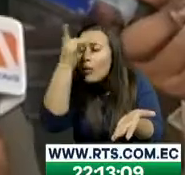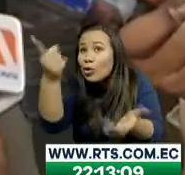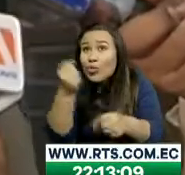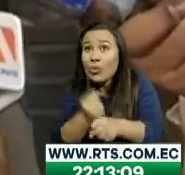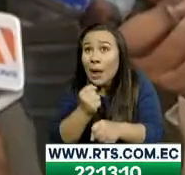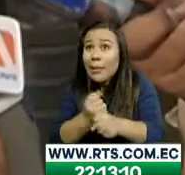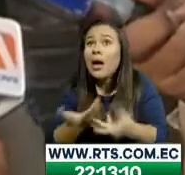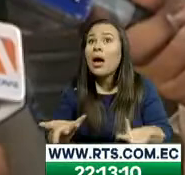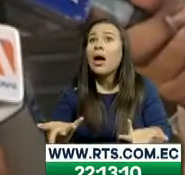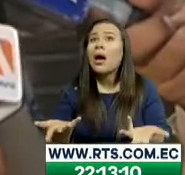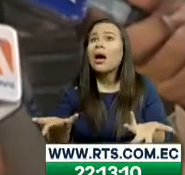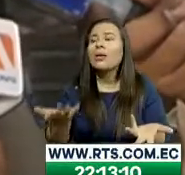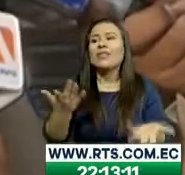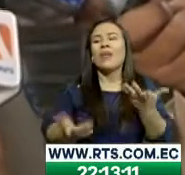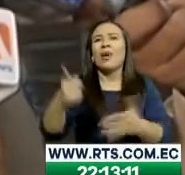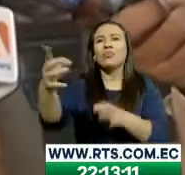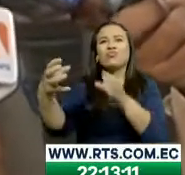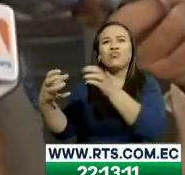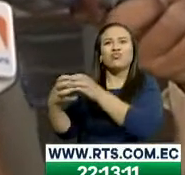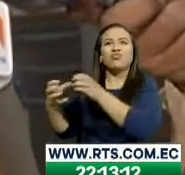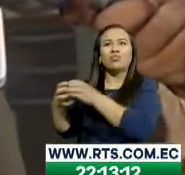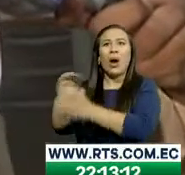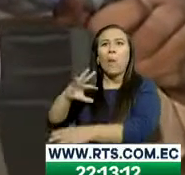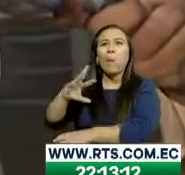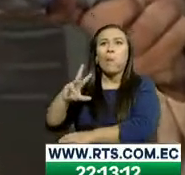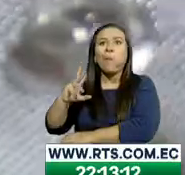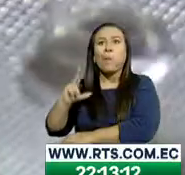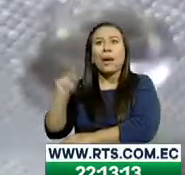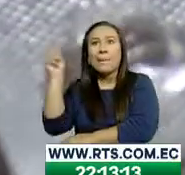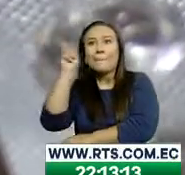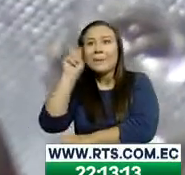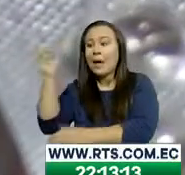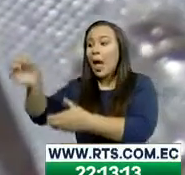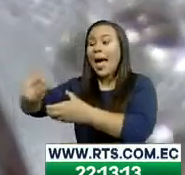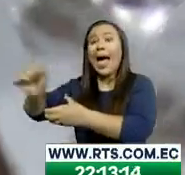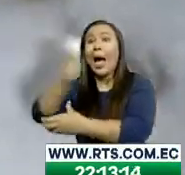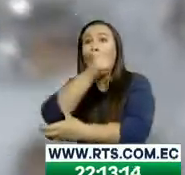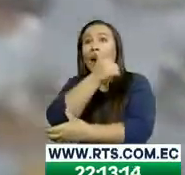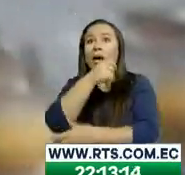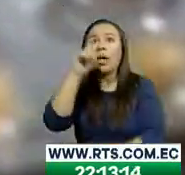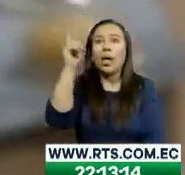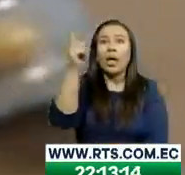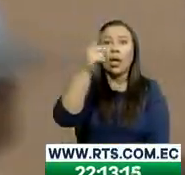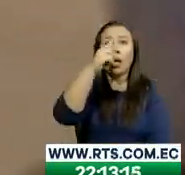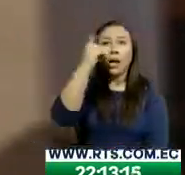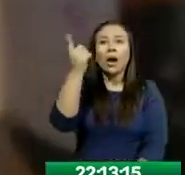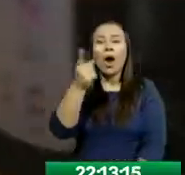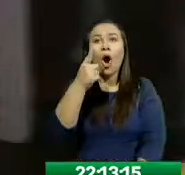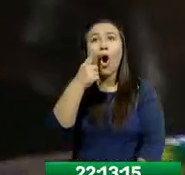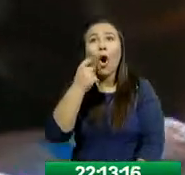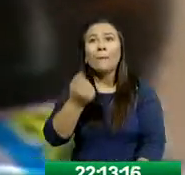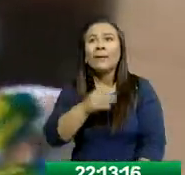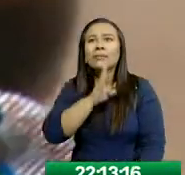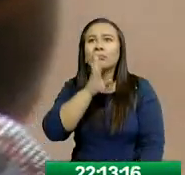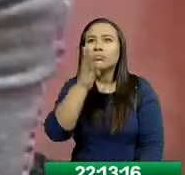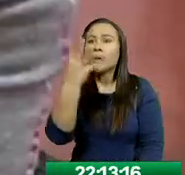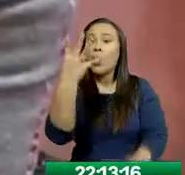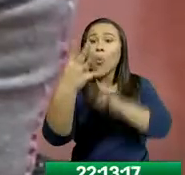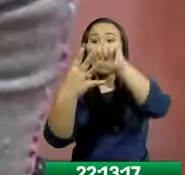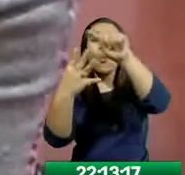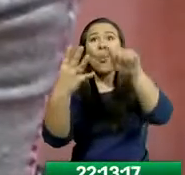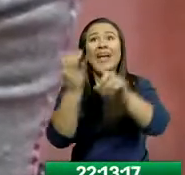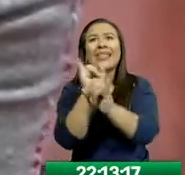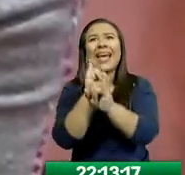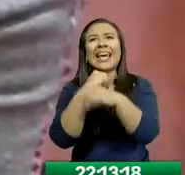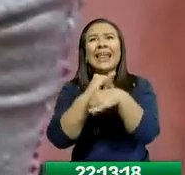trabajan en una organización ya como mal dominadas Dulce Sueño. Las aprehendidas habrían drogado a 4 ingenieros